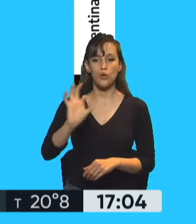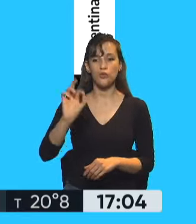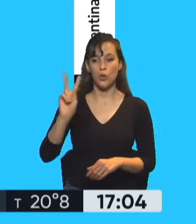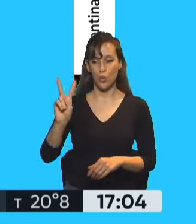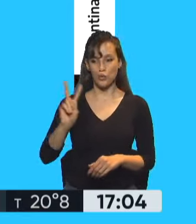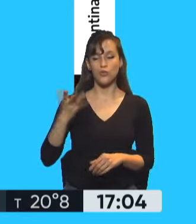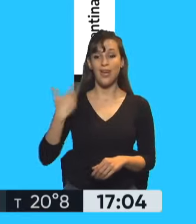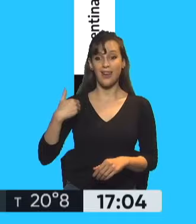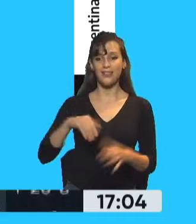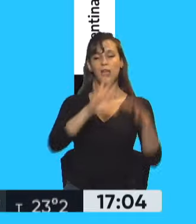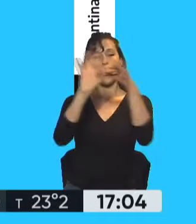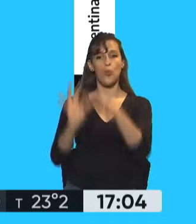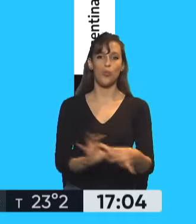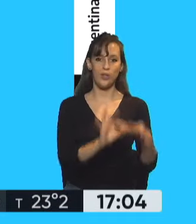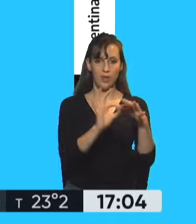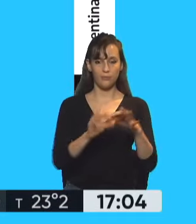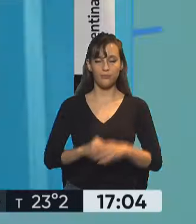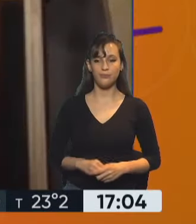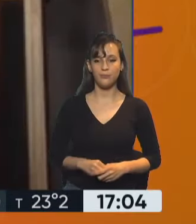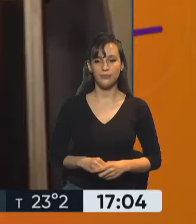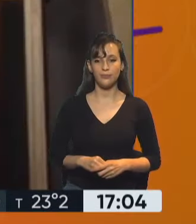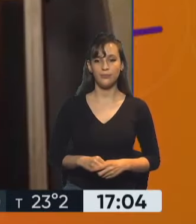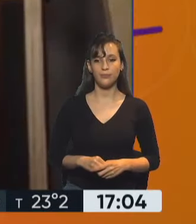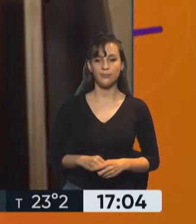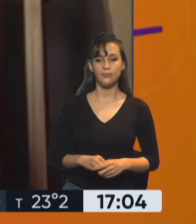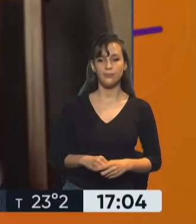0800-222-1002. Argentina Unida.